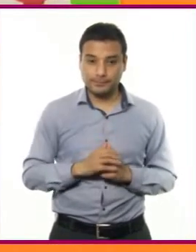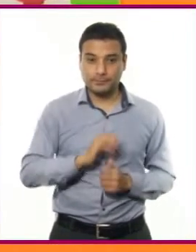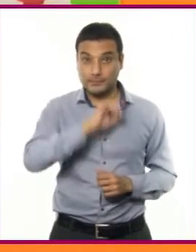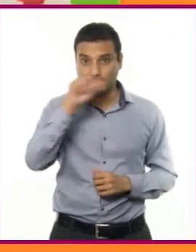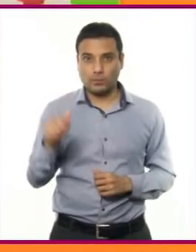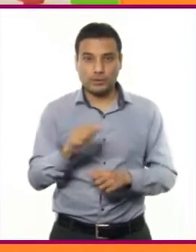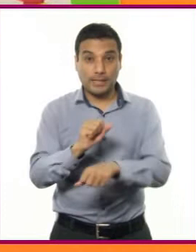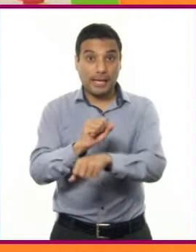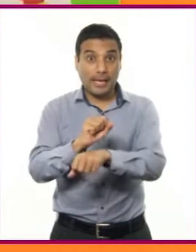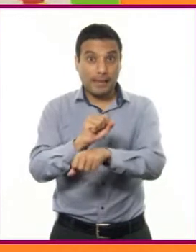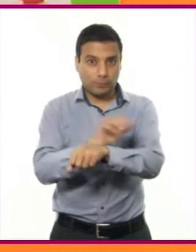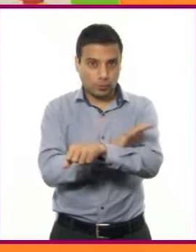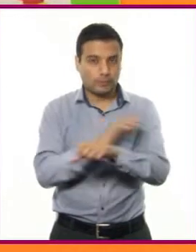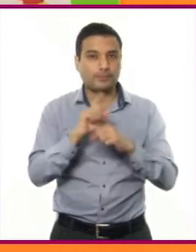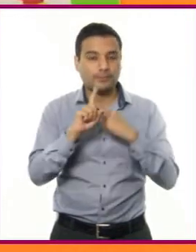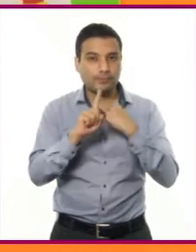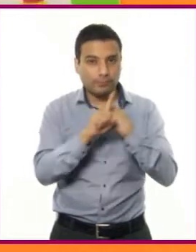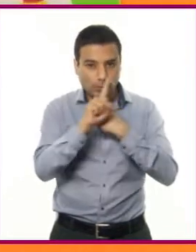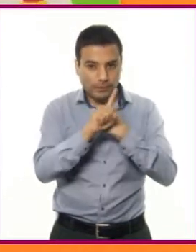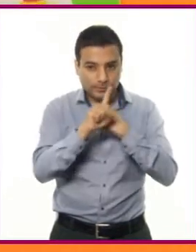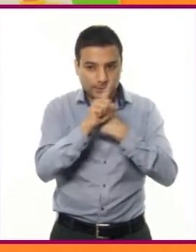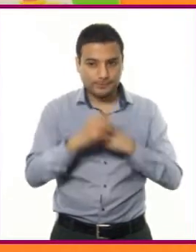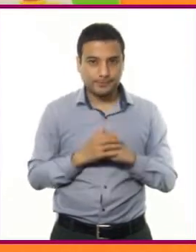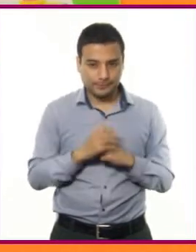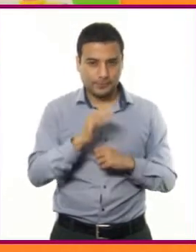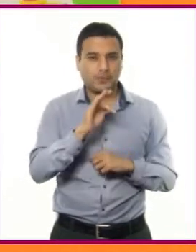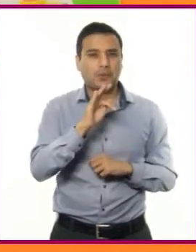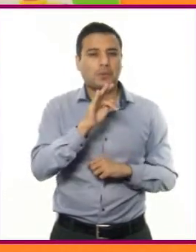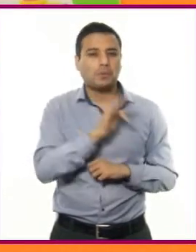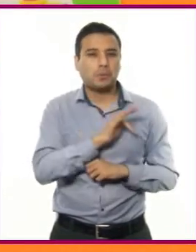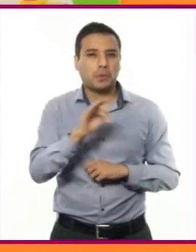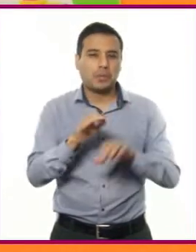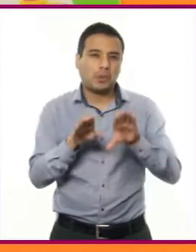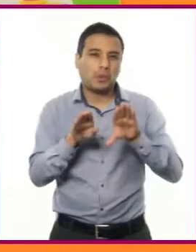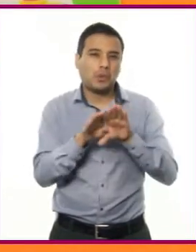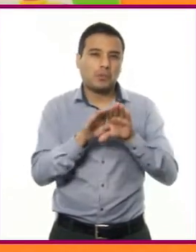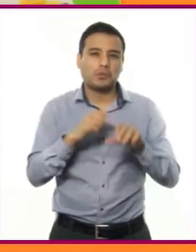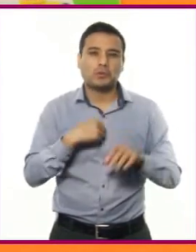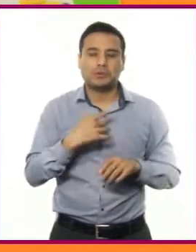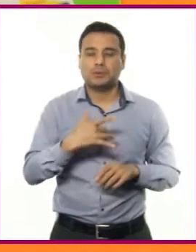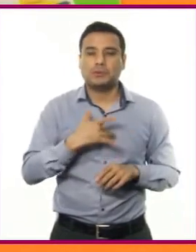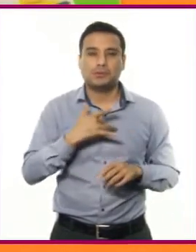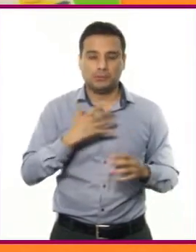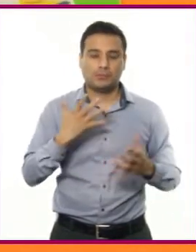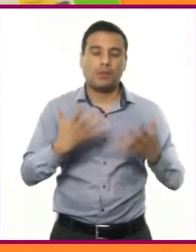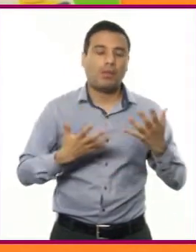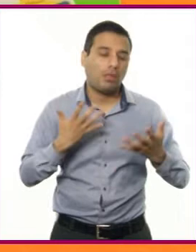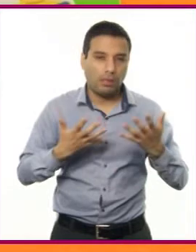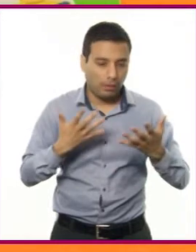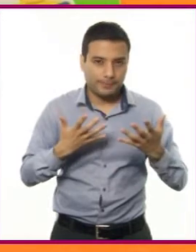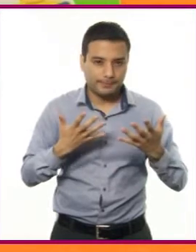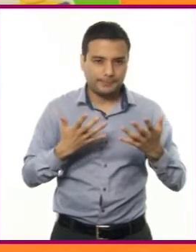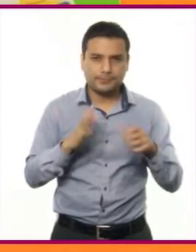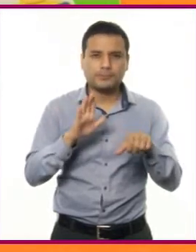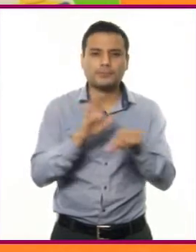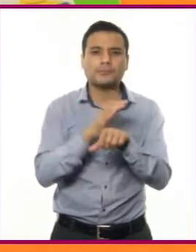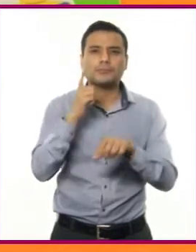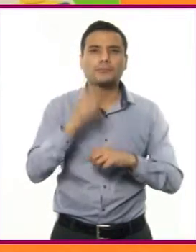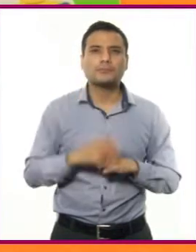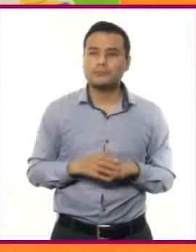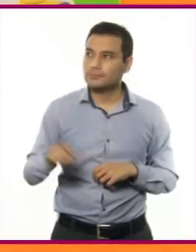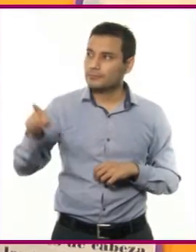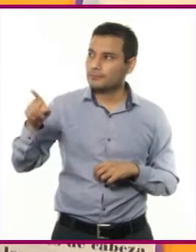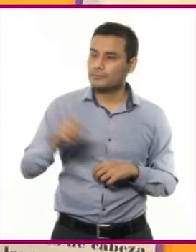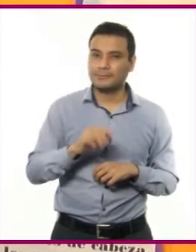emociones constantemente y produce sensaciones inestables. Esto se debe al neurotransmisor